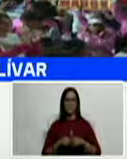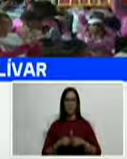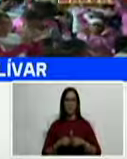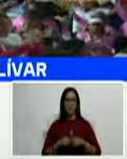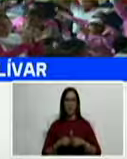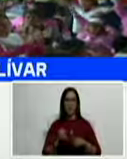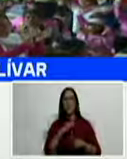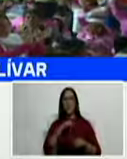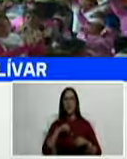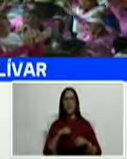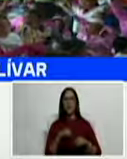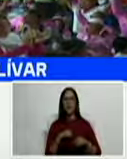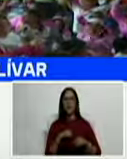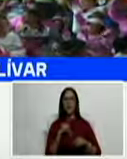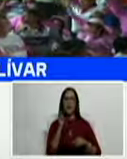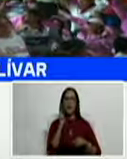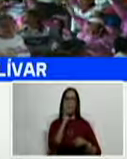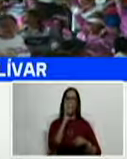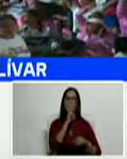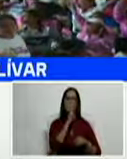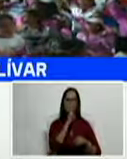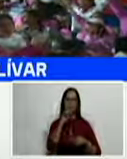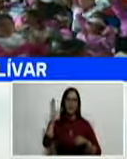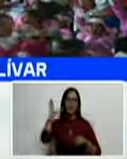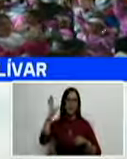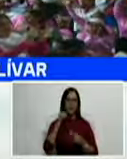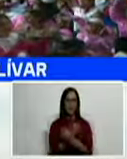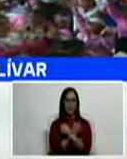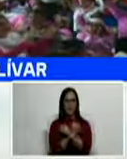Por nuestra matria amada.